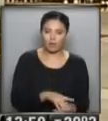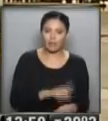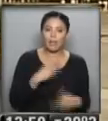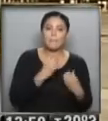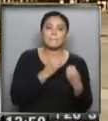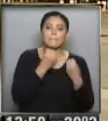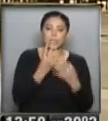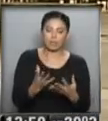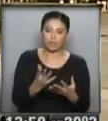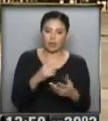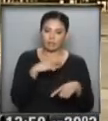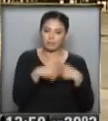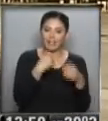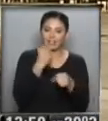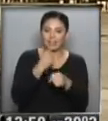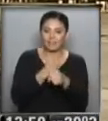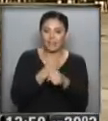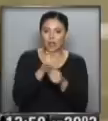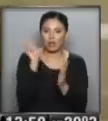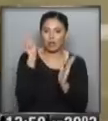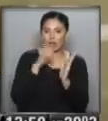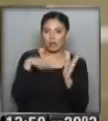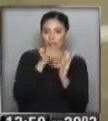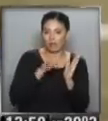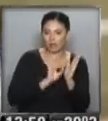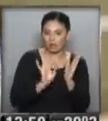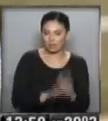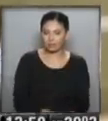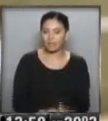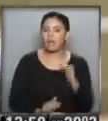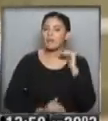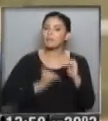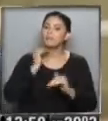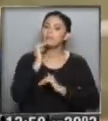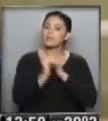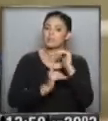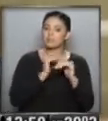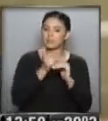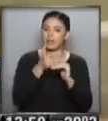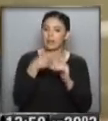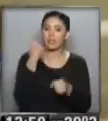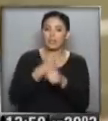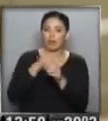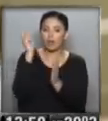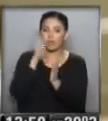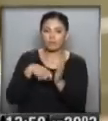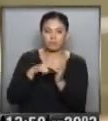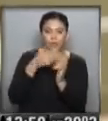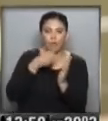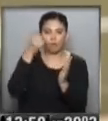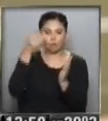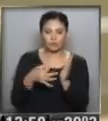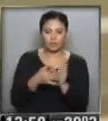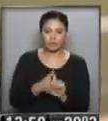mejorar la cuestión del empleo no registrado. O sea, a ver, avanzar en términos de poseer empleo registrado. Argentina viene de un modelo